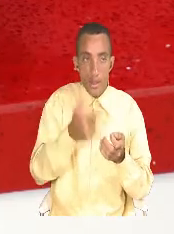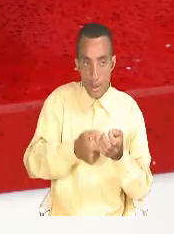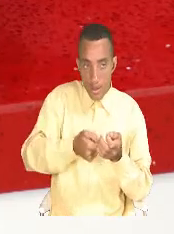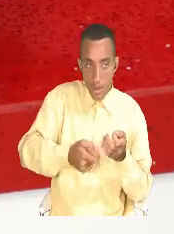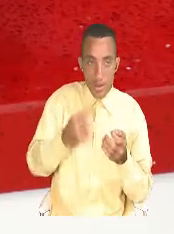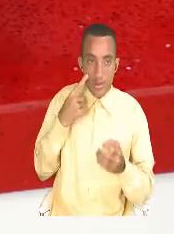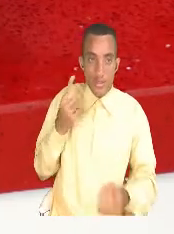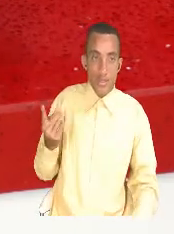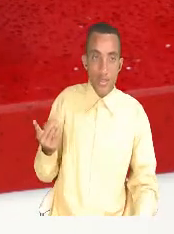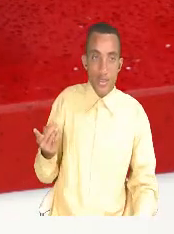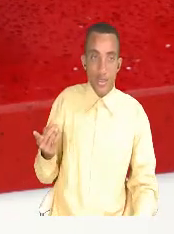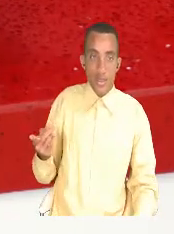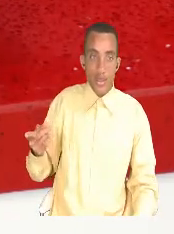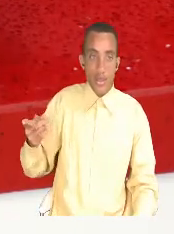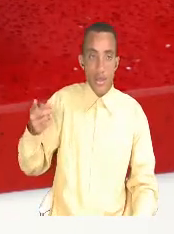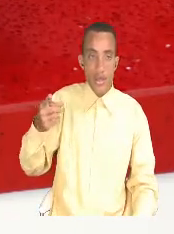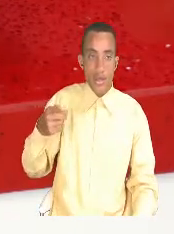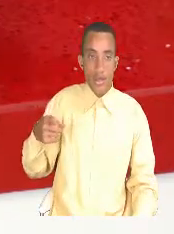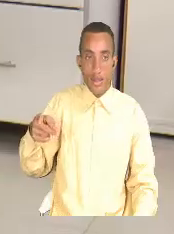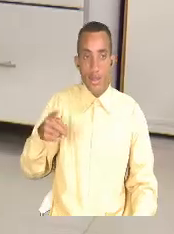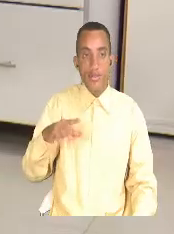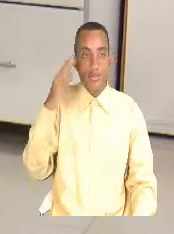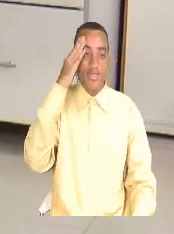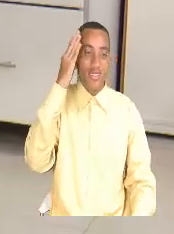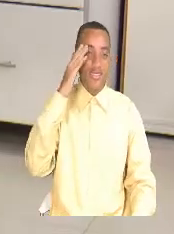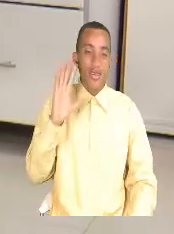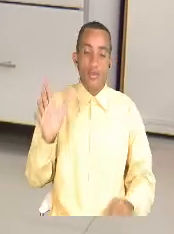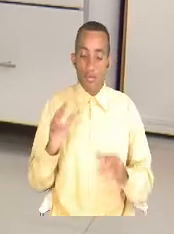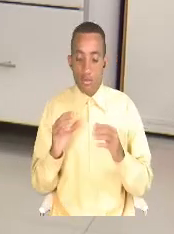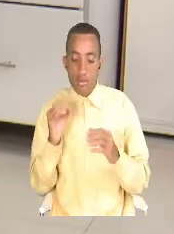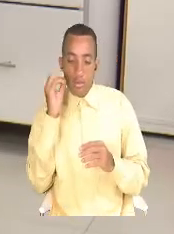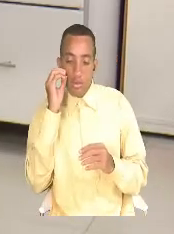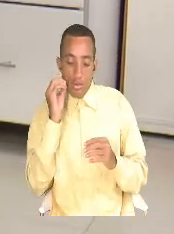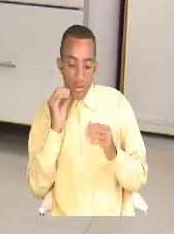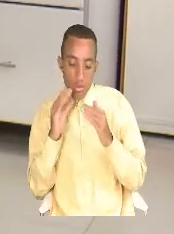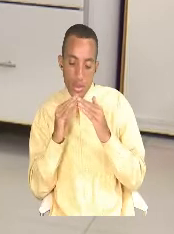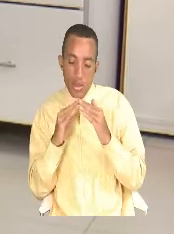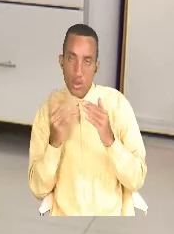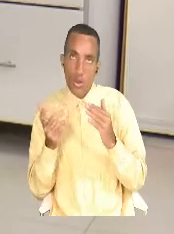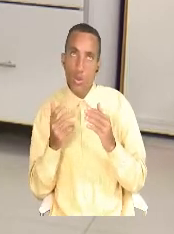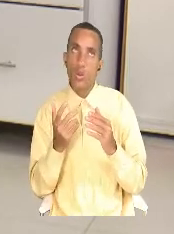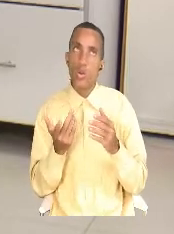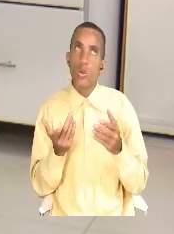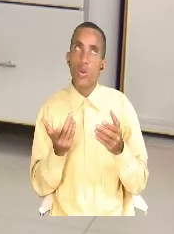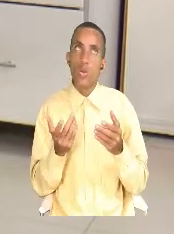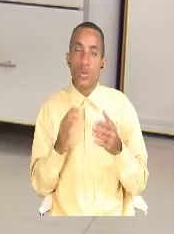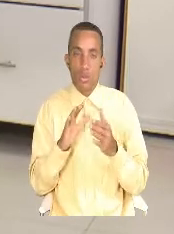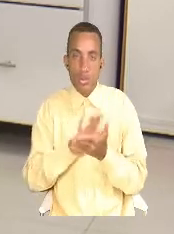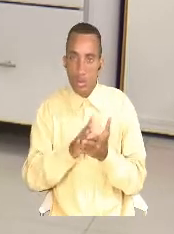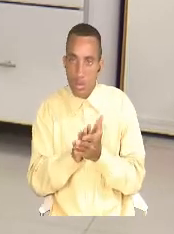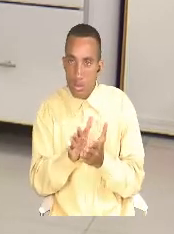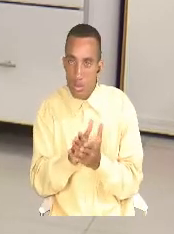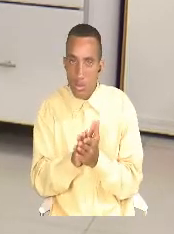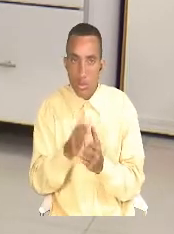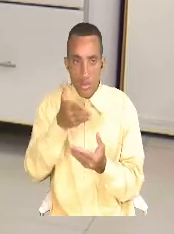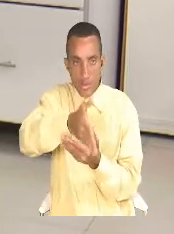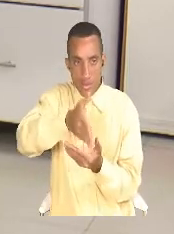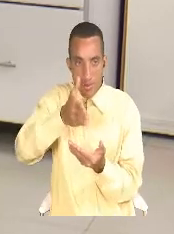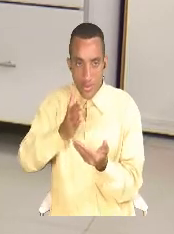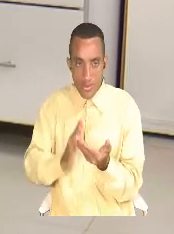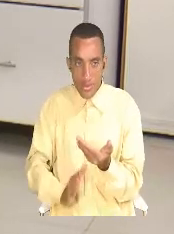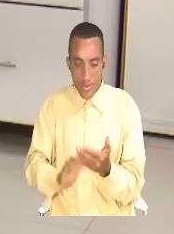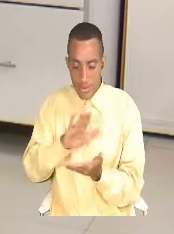de plátano. Ya ustedes en su casa lo acompañan como quieran, patacones, papa francesa. Entonces, no sé, tenemos hoy